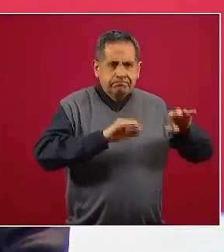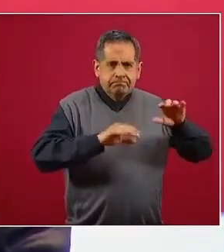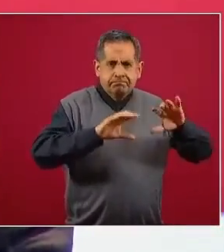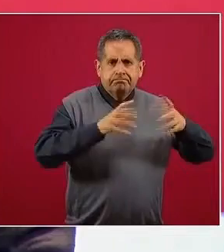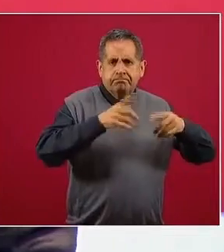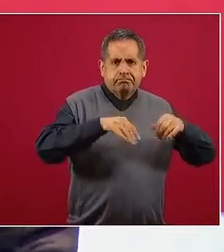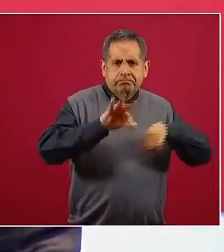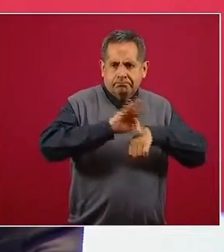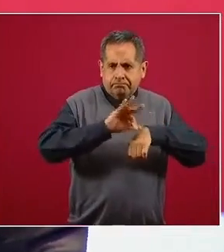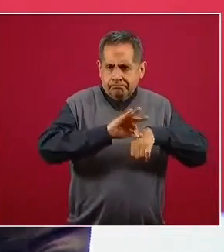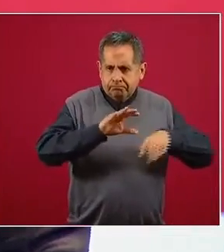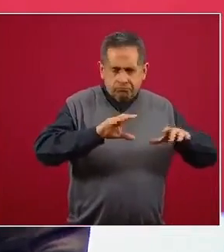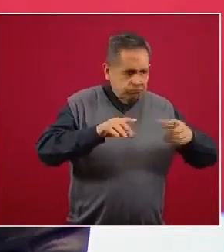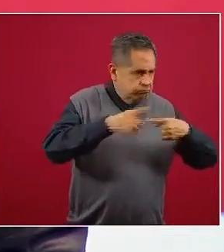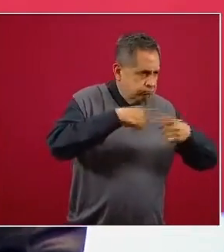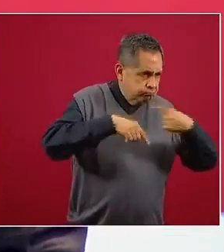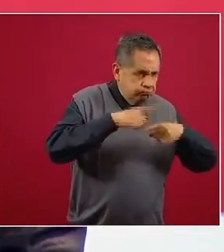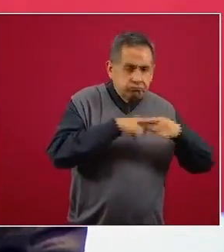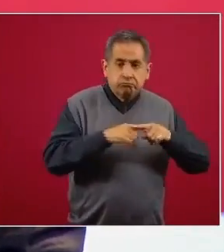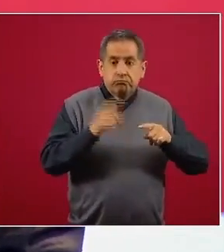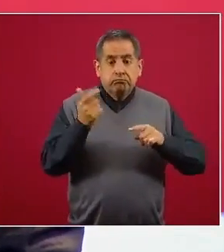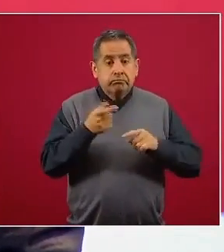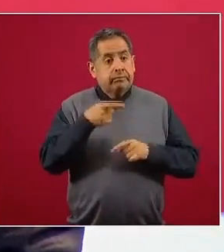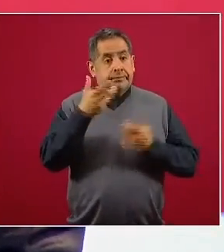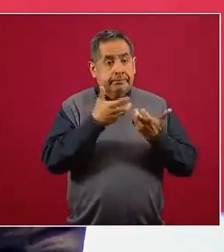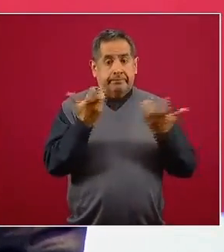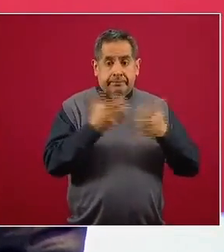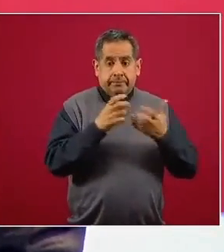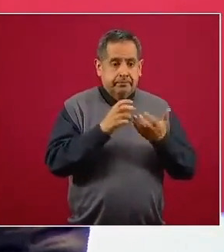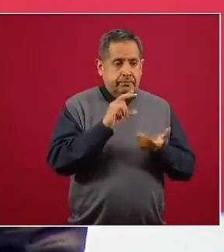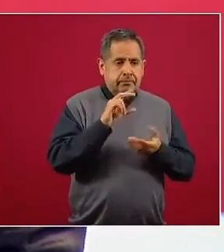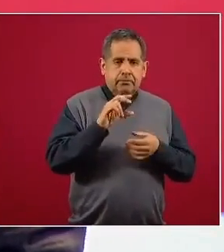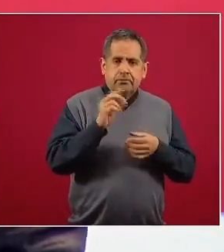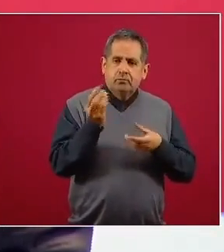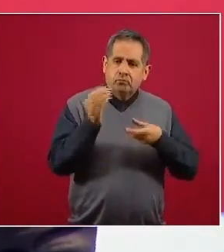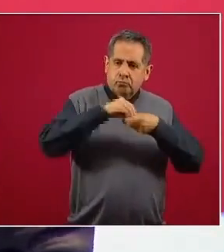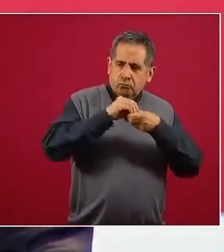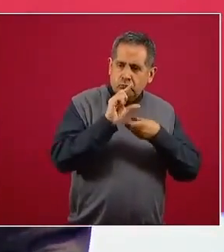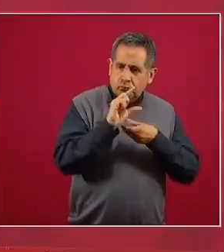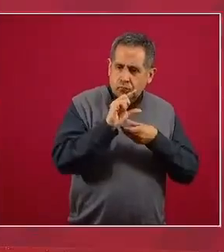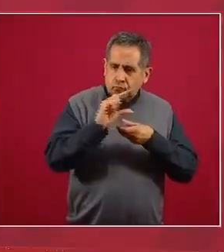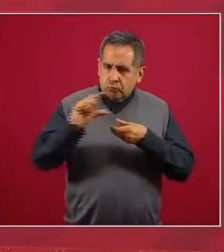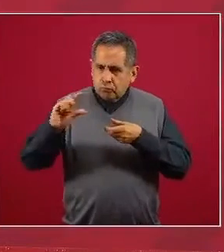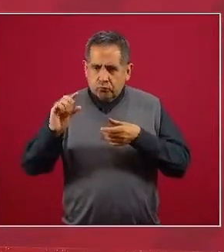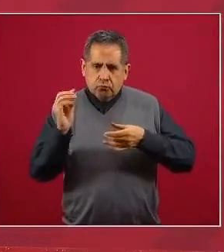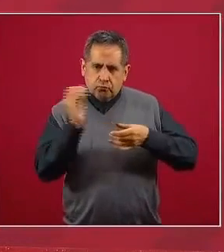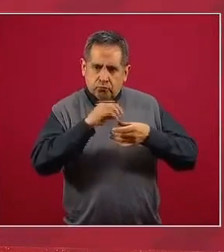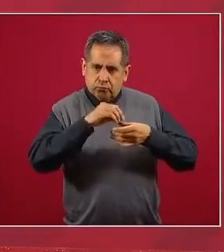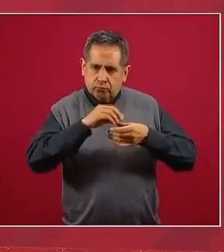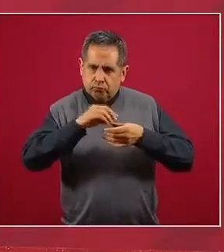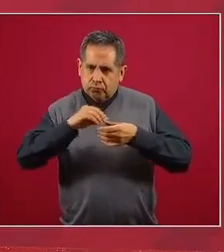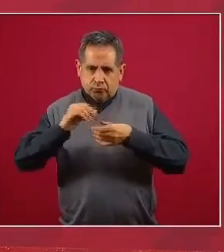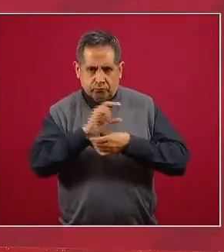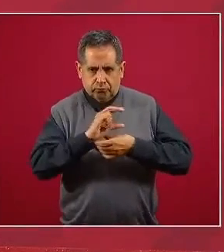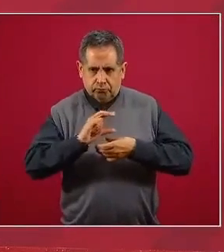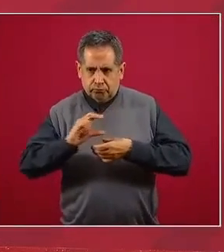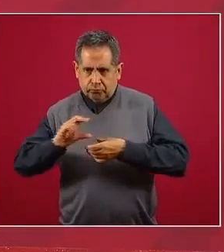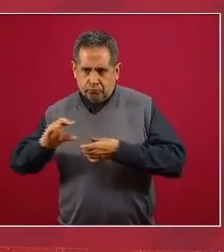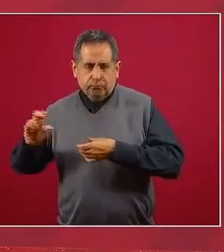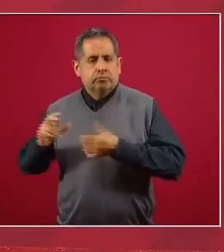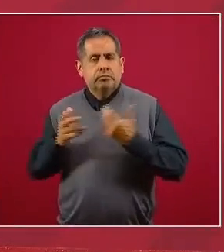consorcio de colaboración, que en su momento podrían envasar el producto. Esto, dicho sea de